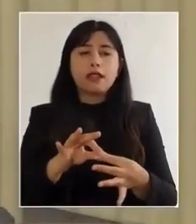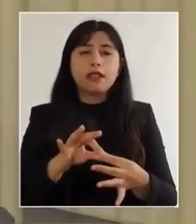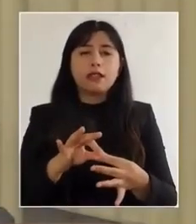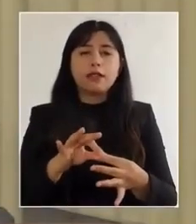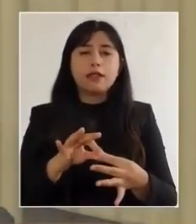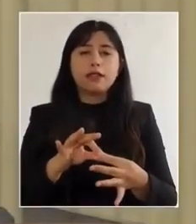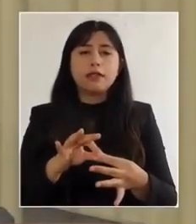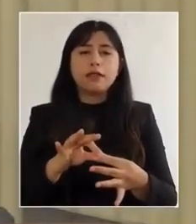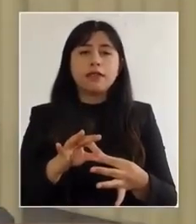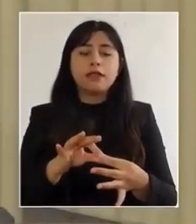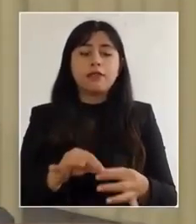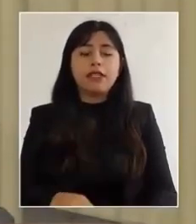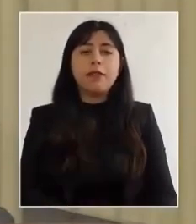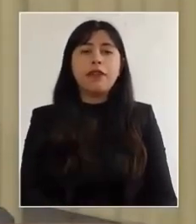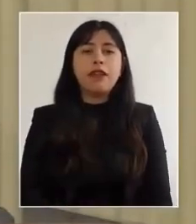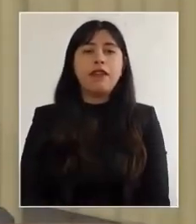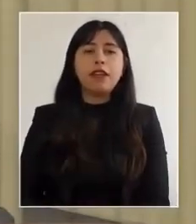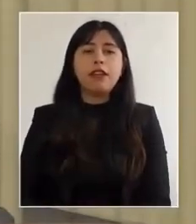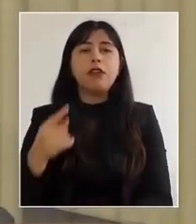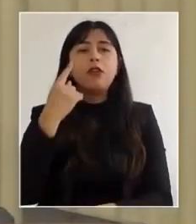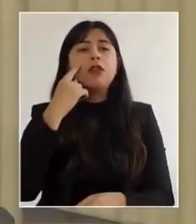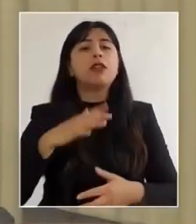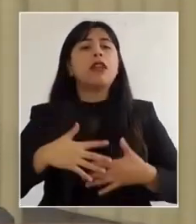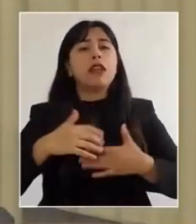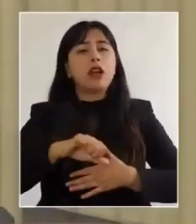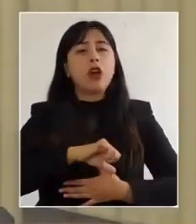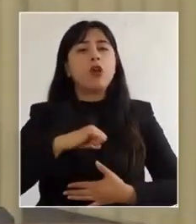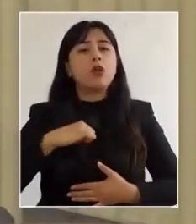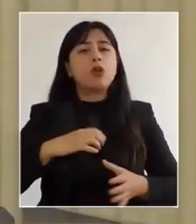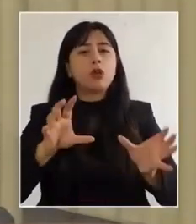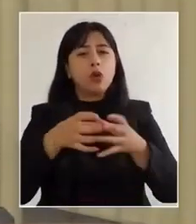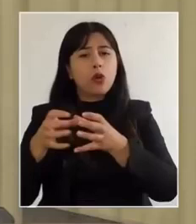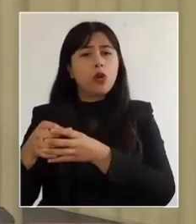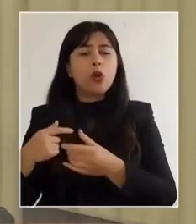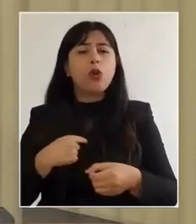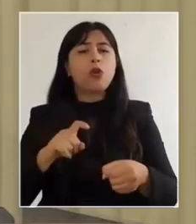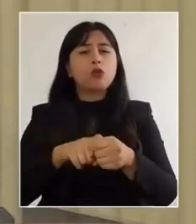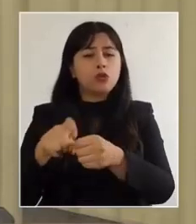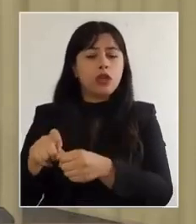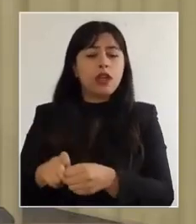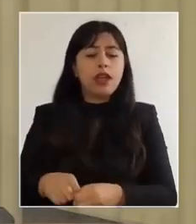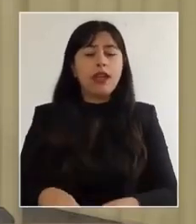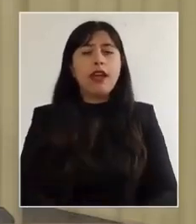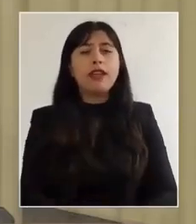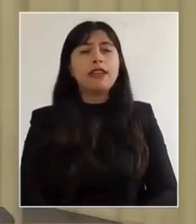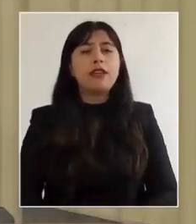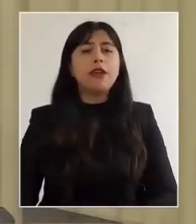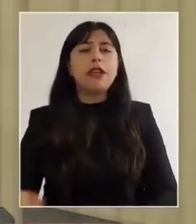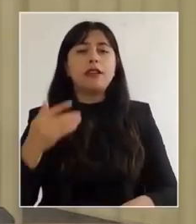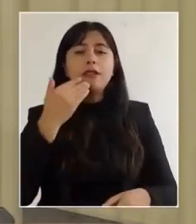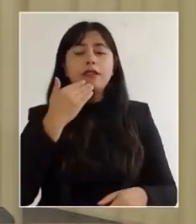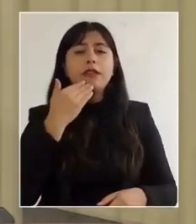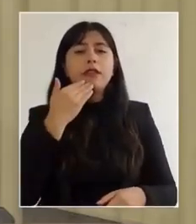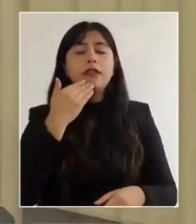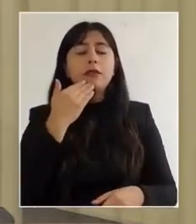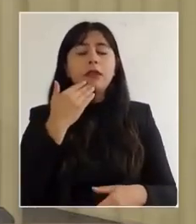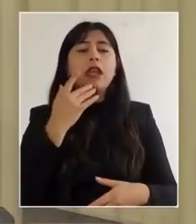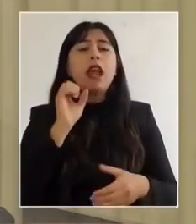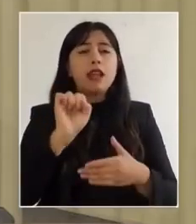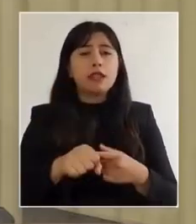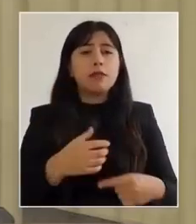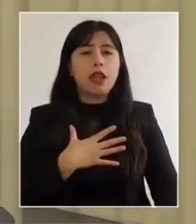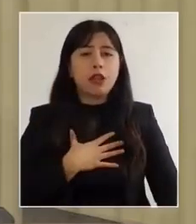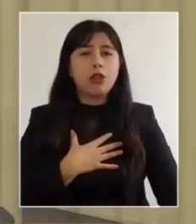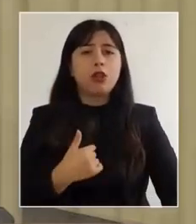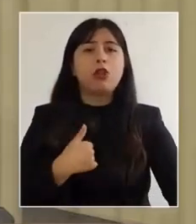sentirme orgullosa de todos los colectivos que los que he estado el que he recibido me han aportado y creo yo también